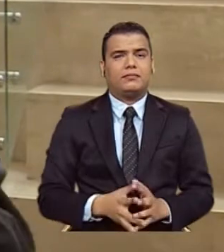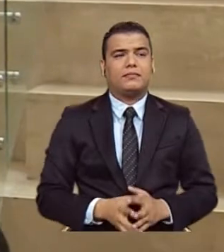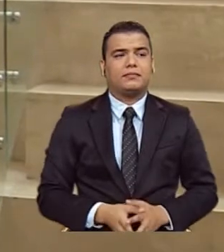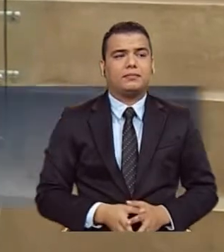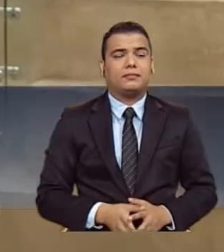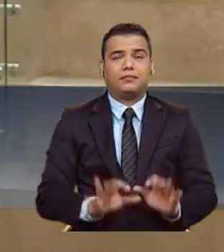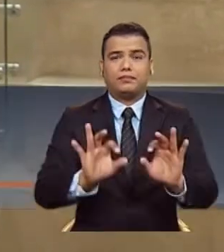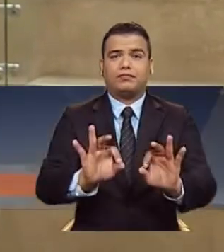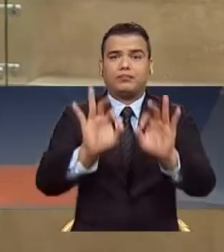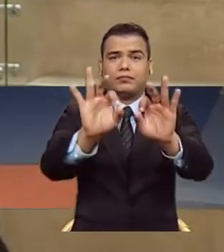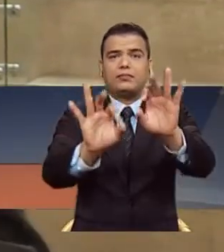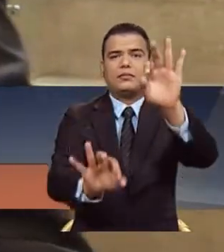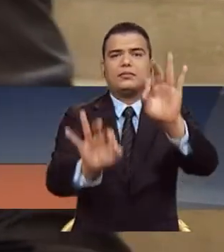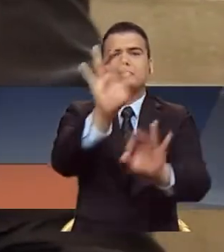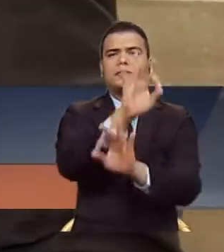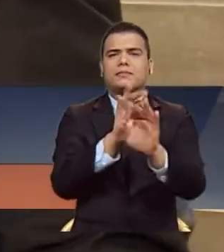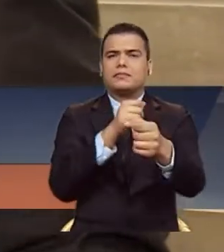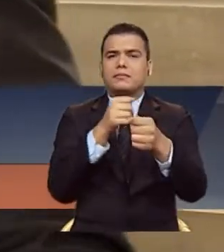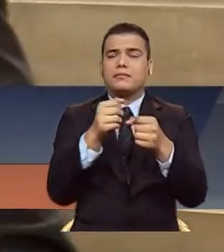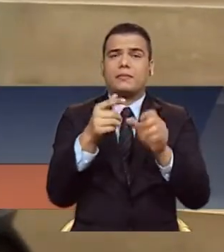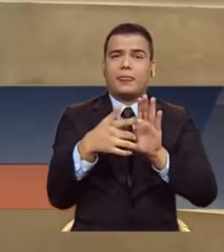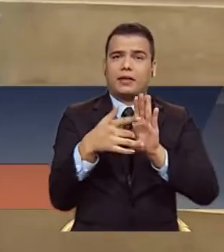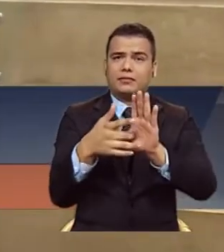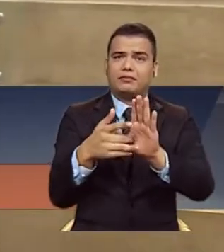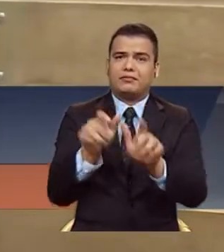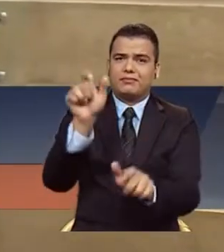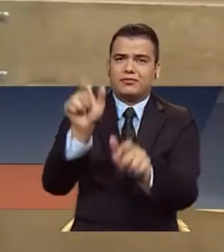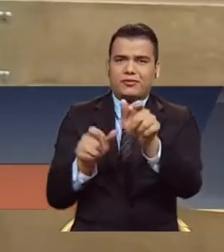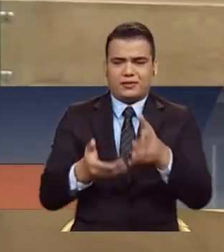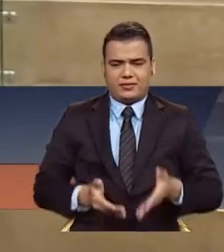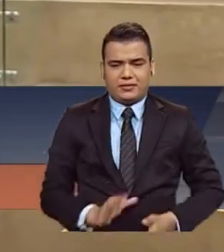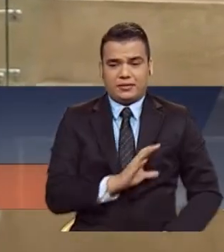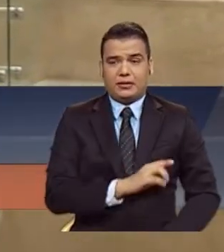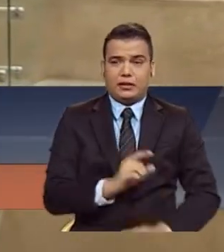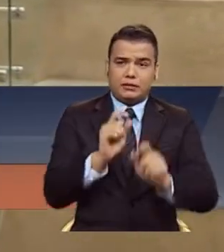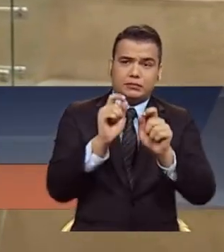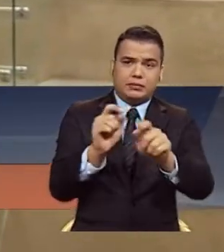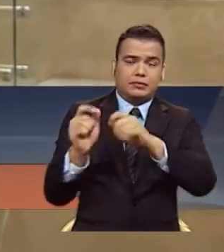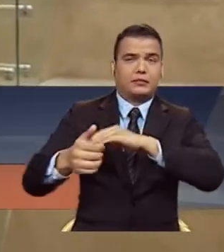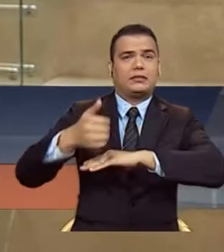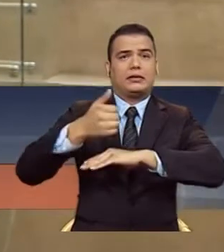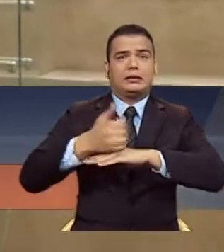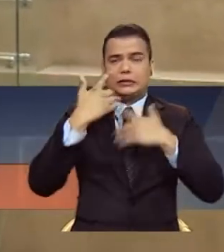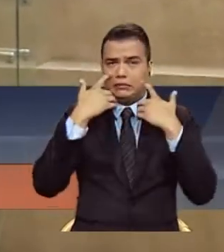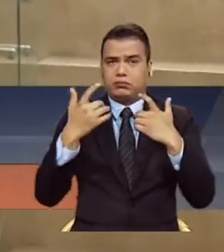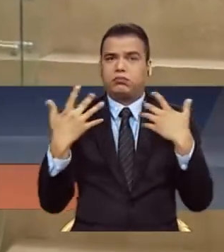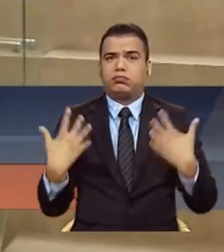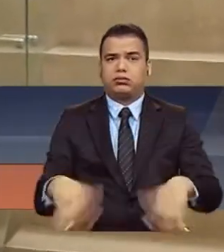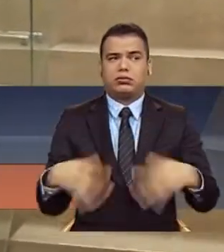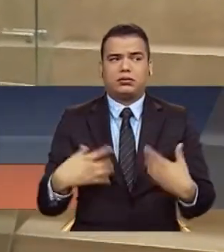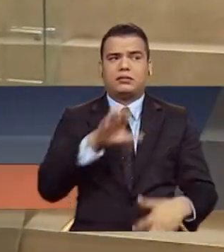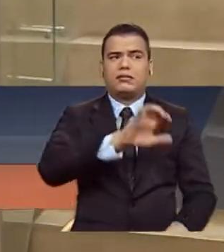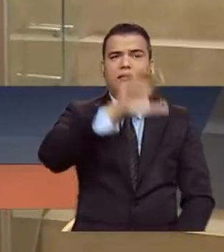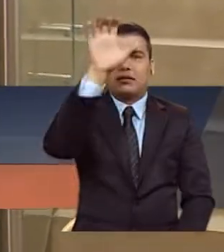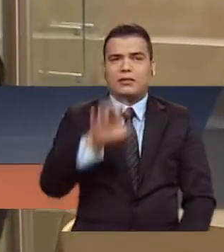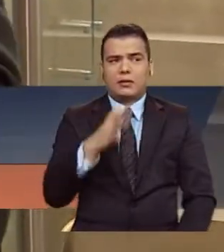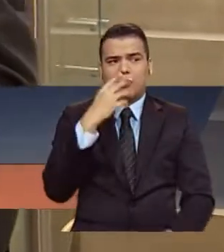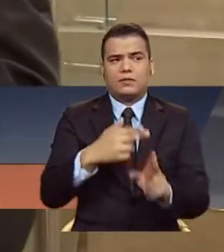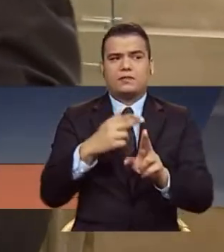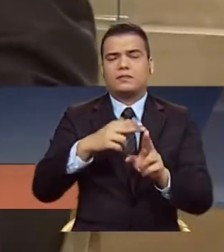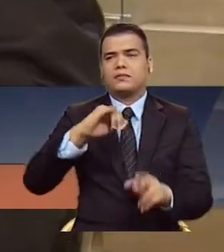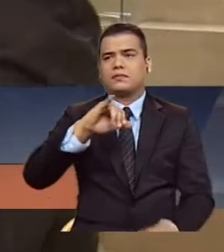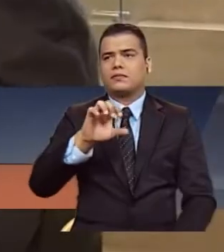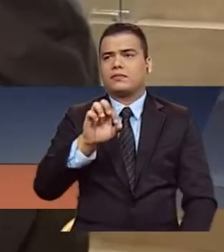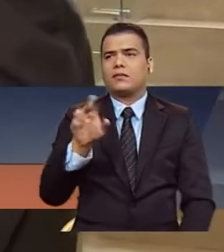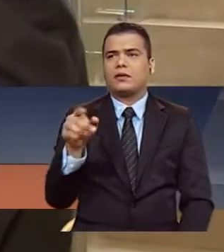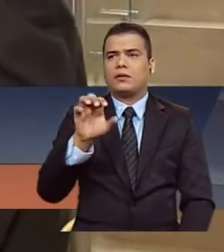Muy bien, Telepacífico Noticias, destacando a los caleños que tienen un rol importante en el exterior, como Jorge Noguera,